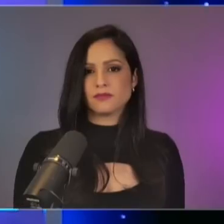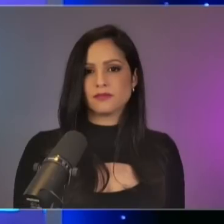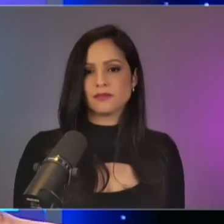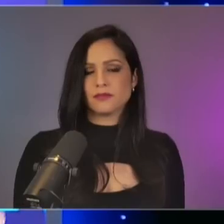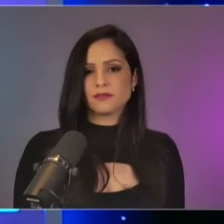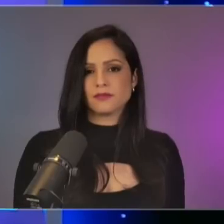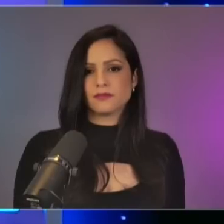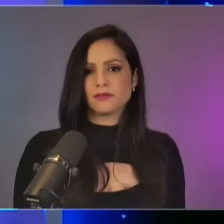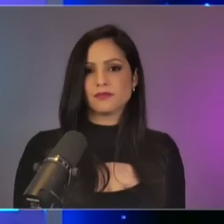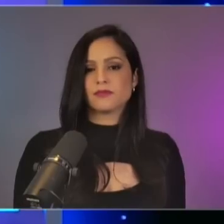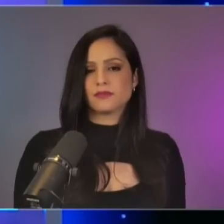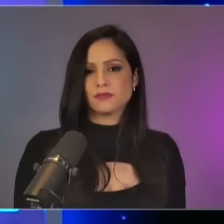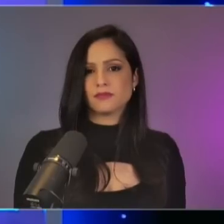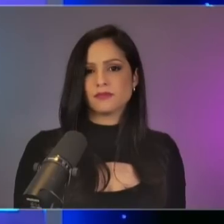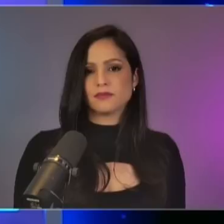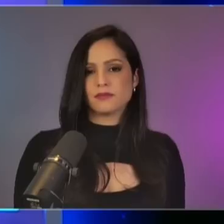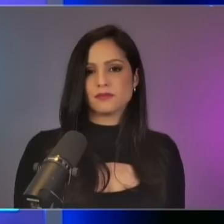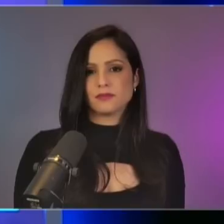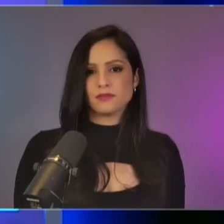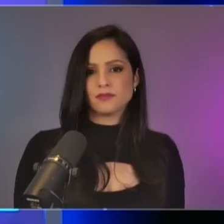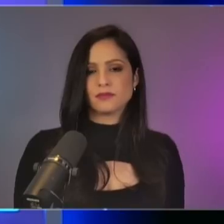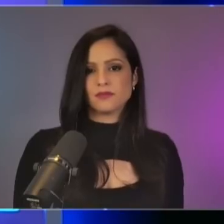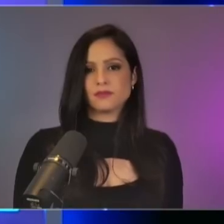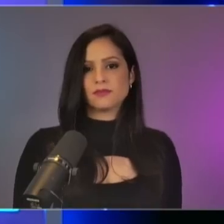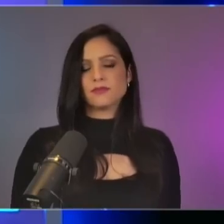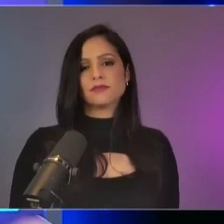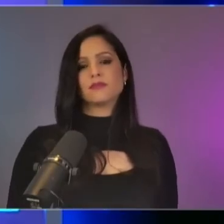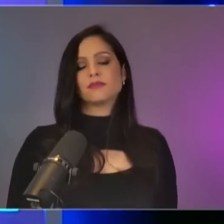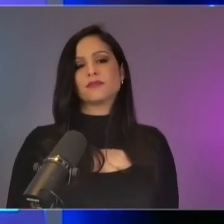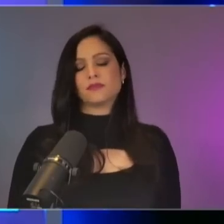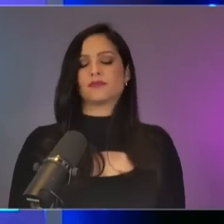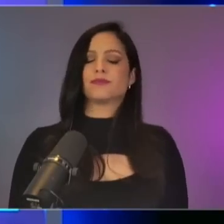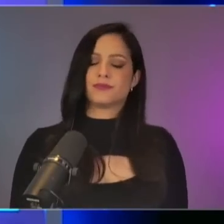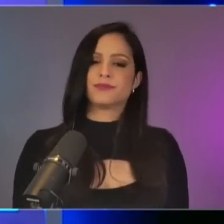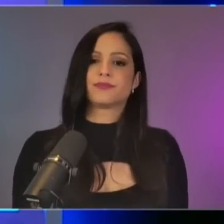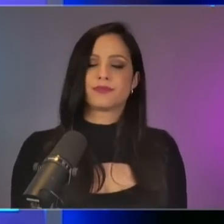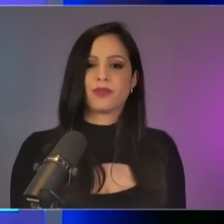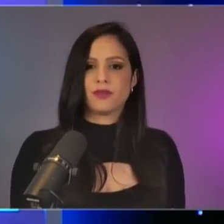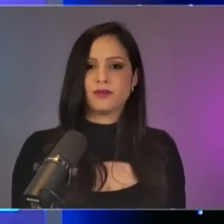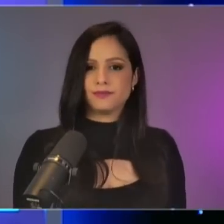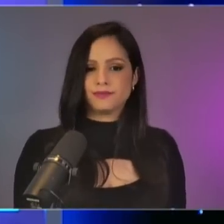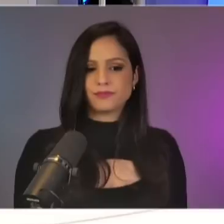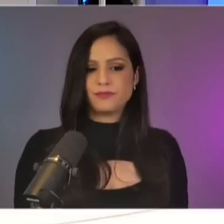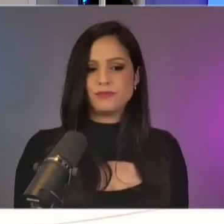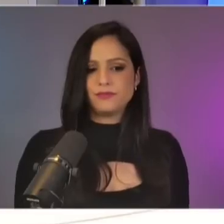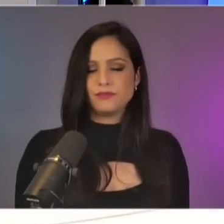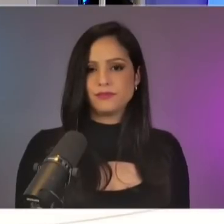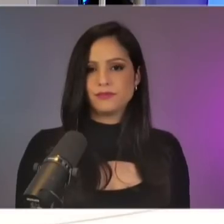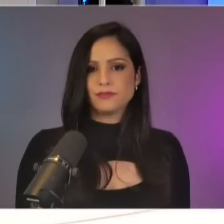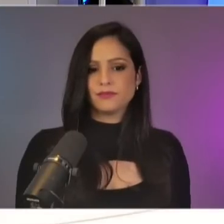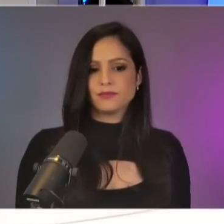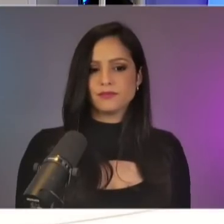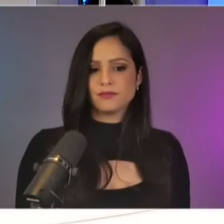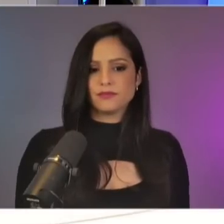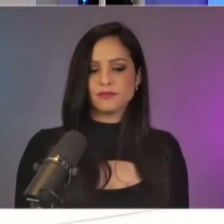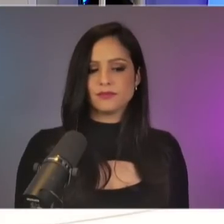Medicina interna o tres años dependiendo y después los tres años base de dermatología porque hay que conocer el cuerpo por